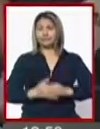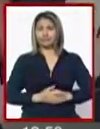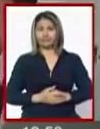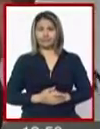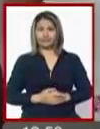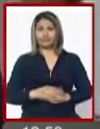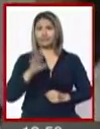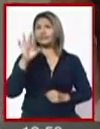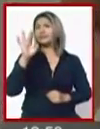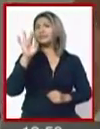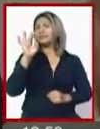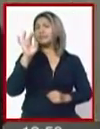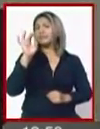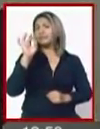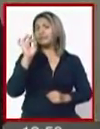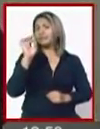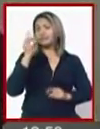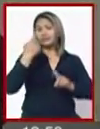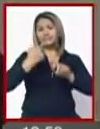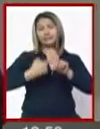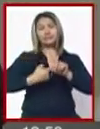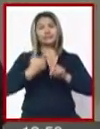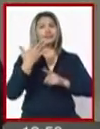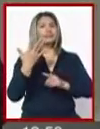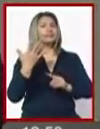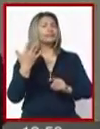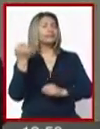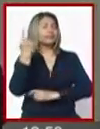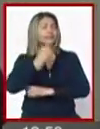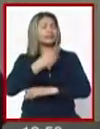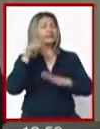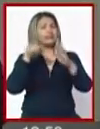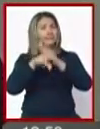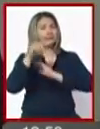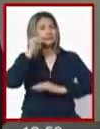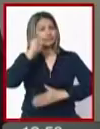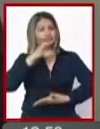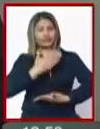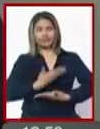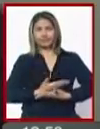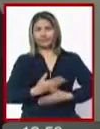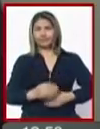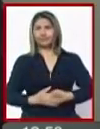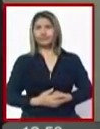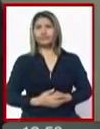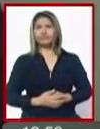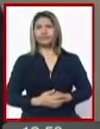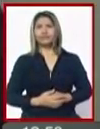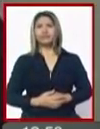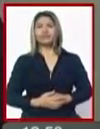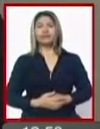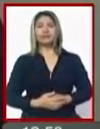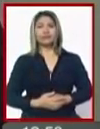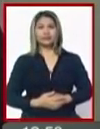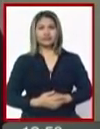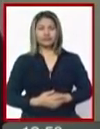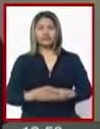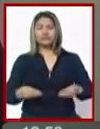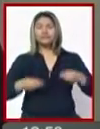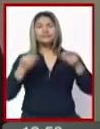Son 8 meses y 5 días que le quitó la vida a mi hija, a mi hijita. Es